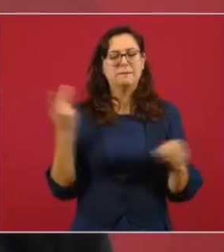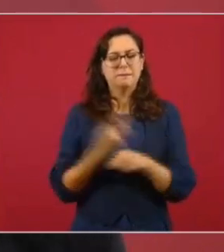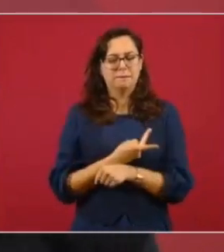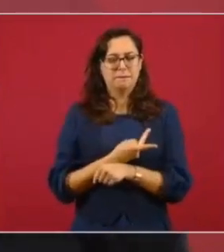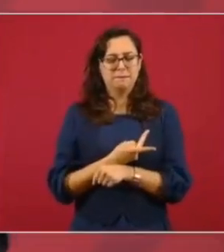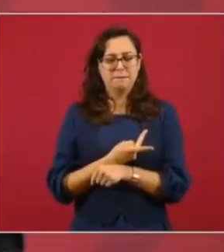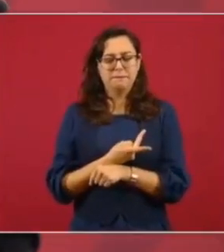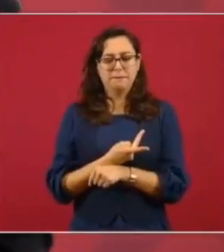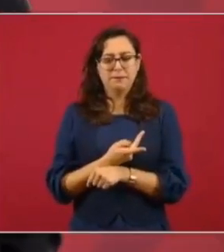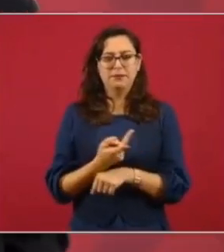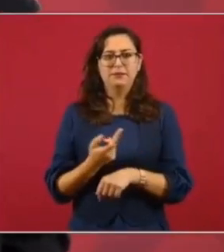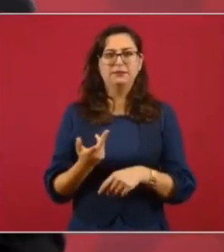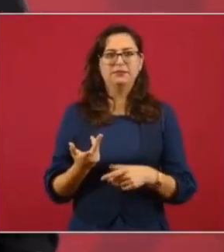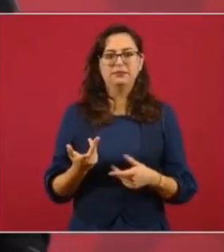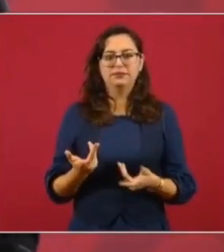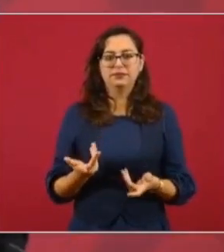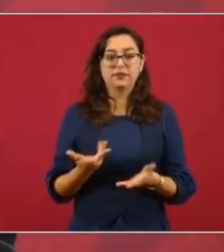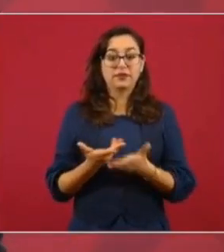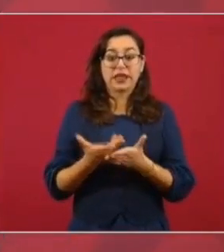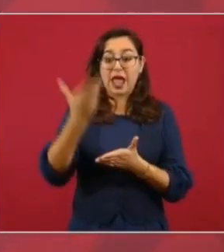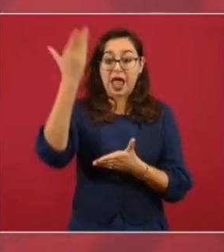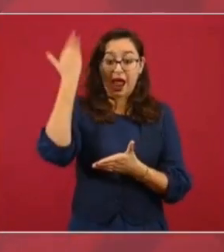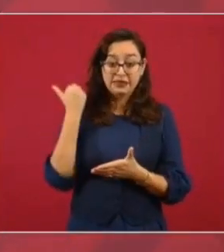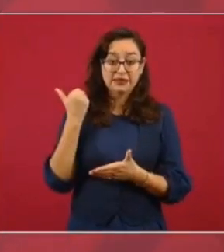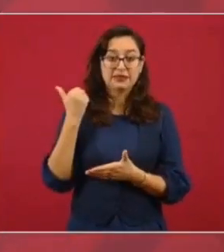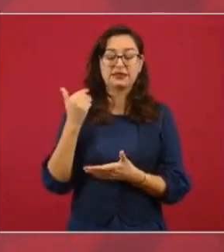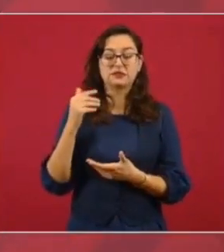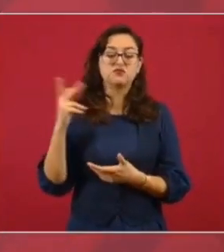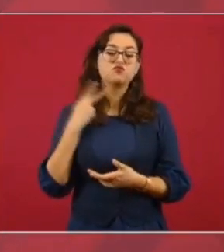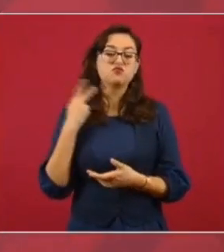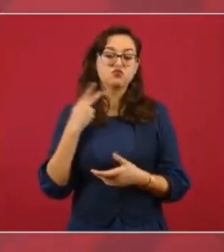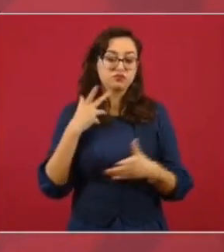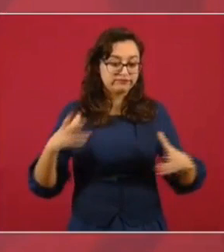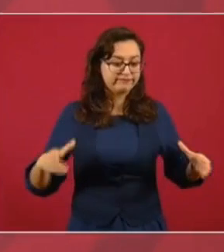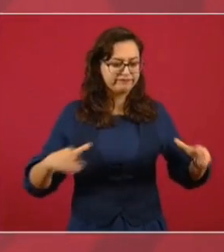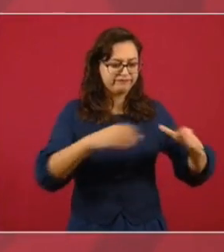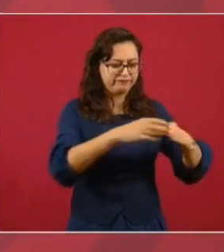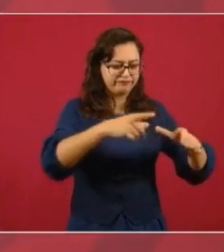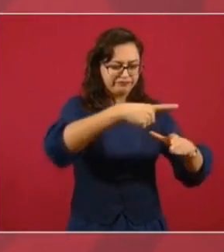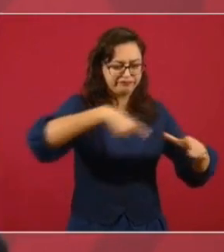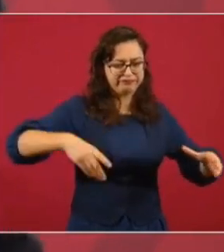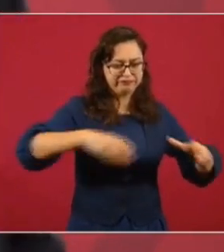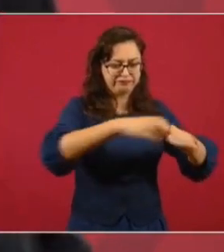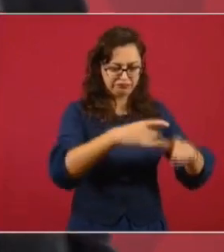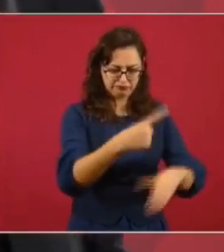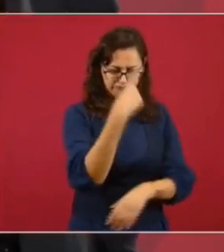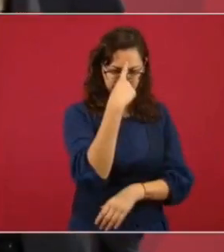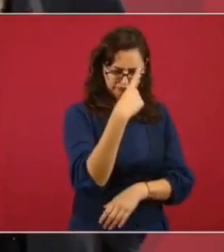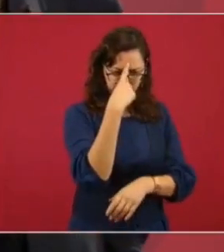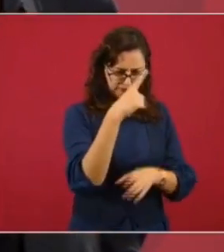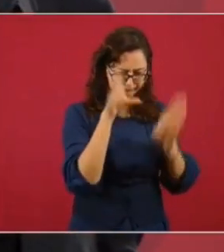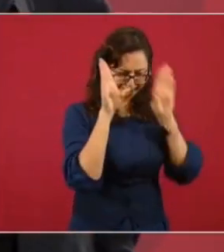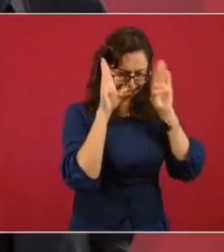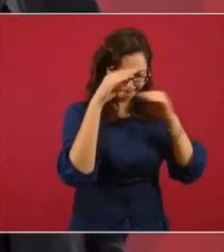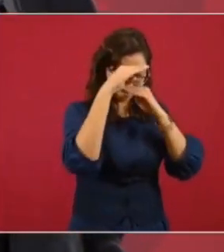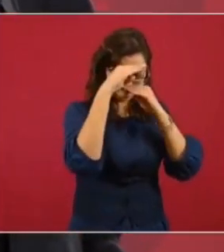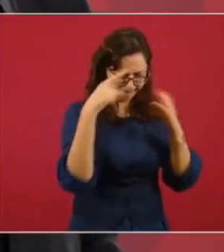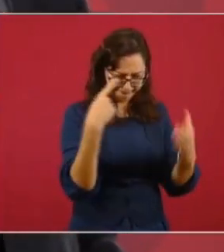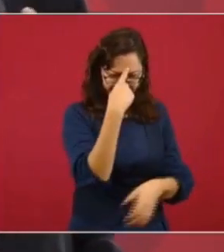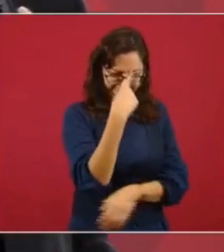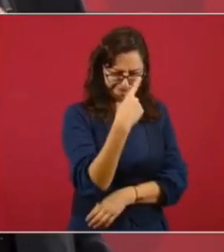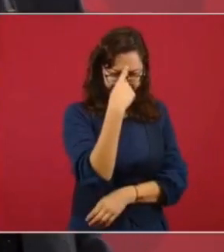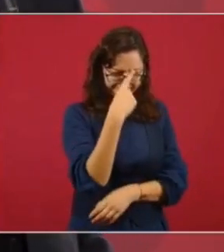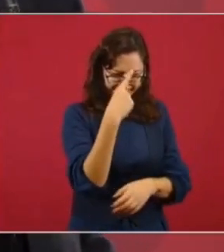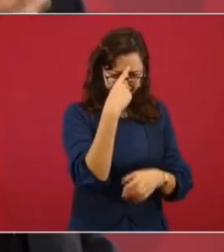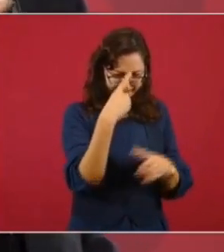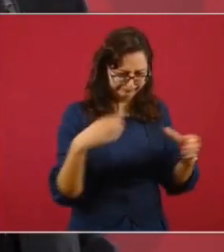Había una especie de enajenación en donde era normal